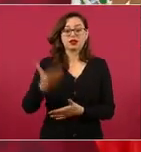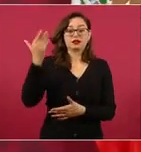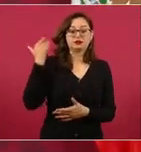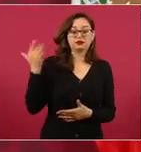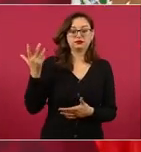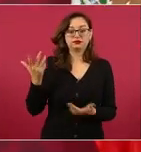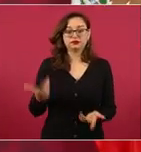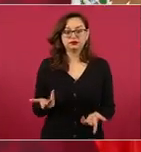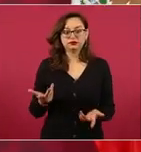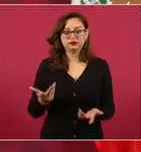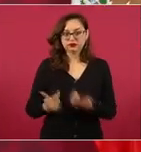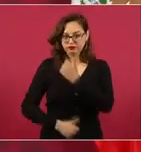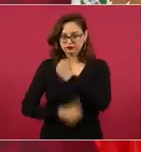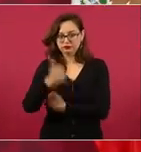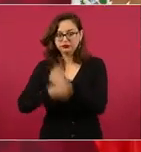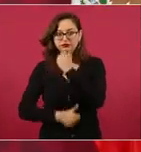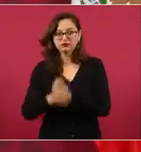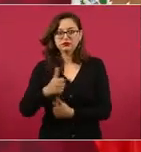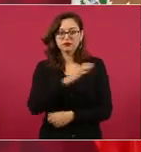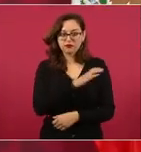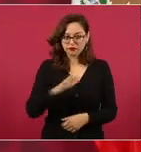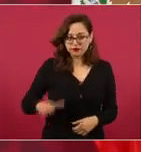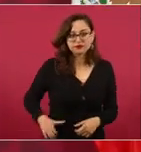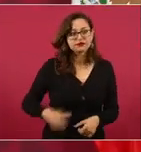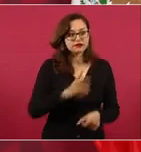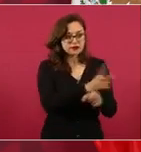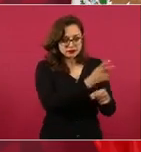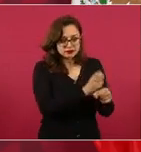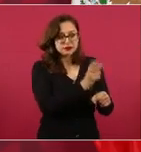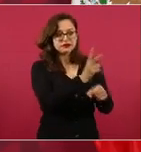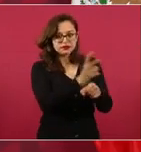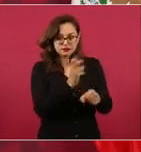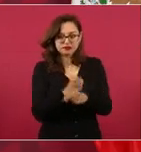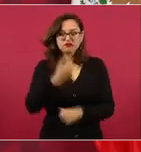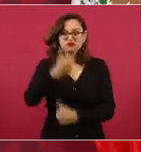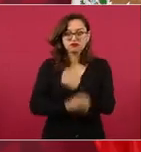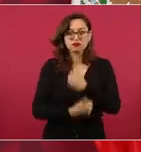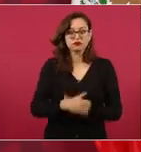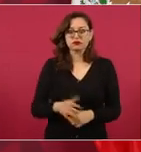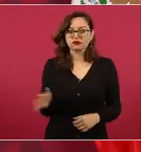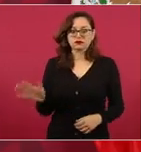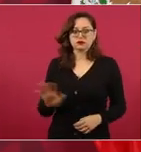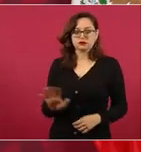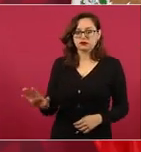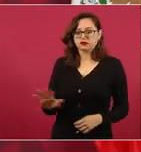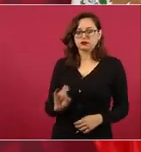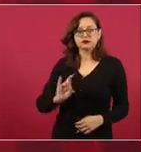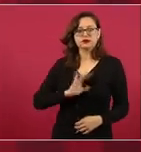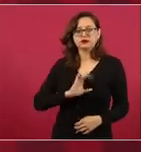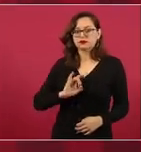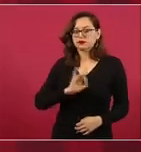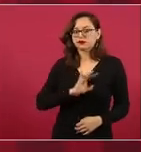porque había miedo. Nos costaba el que aceptaran ser candidatos.